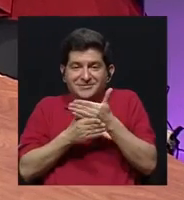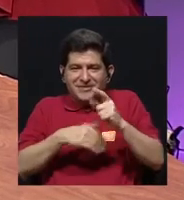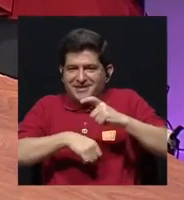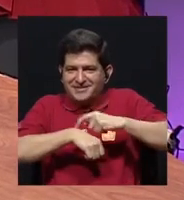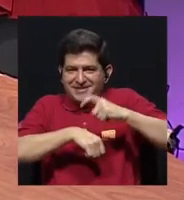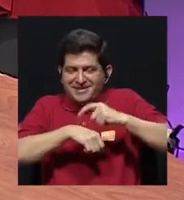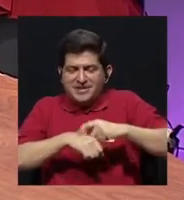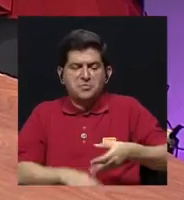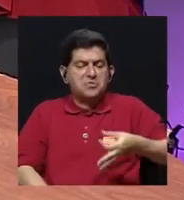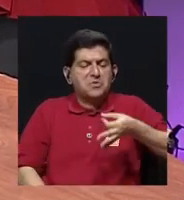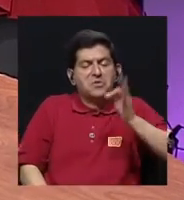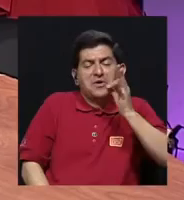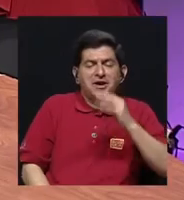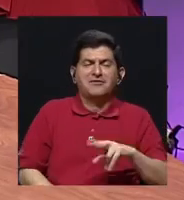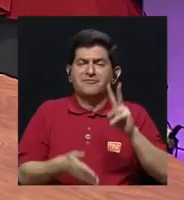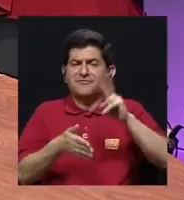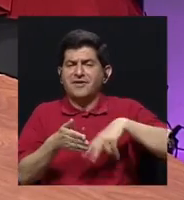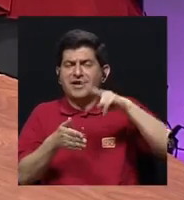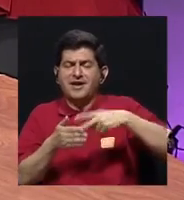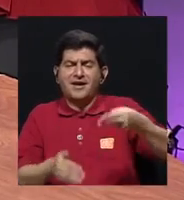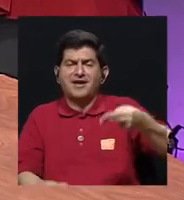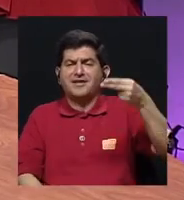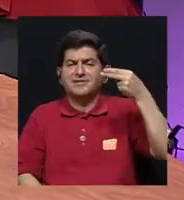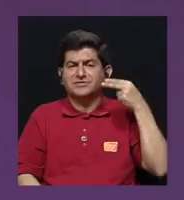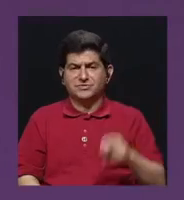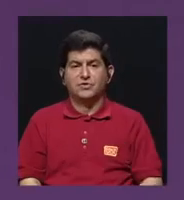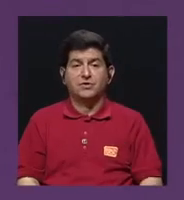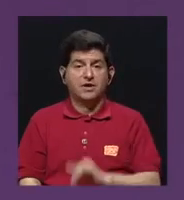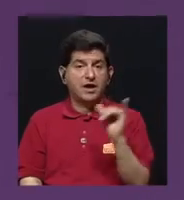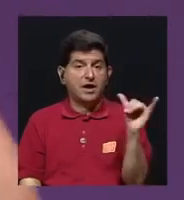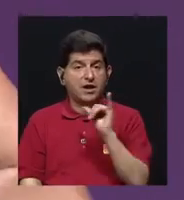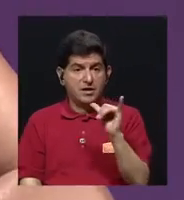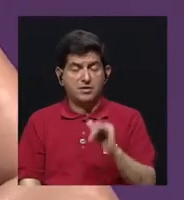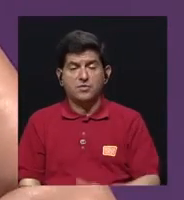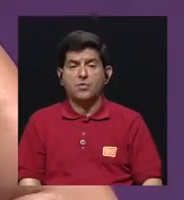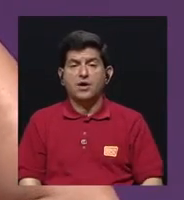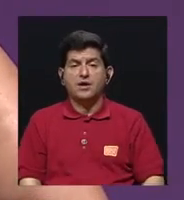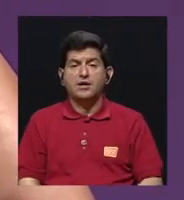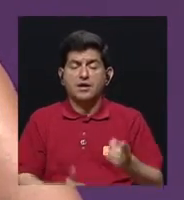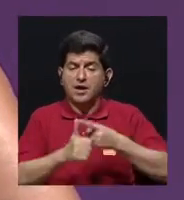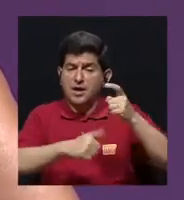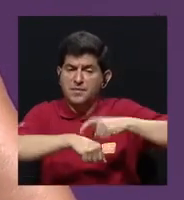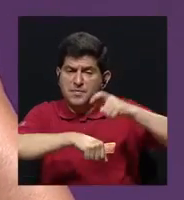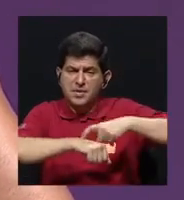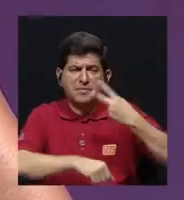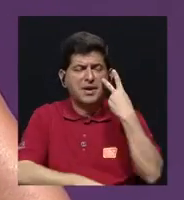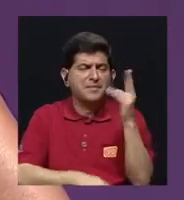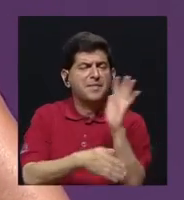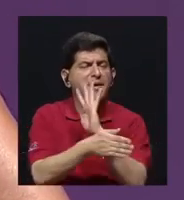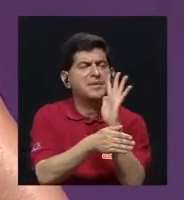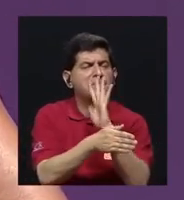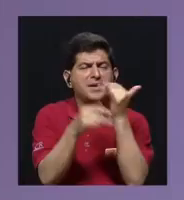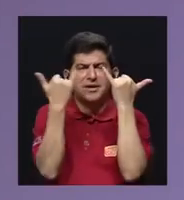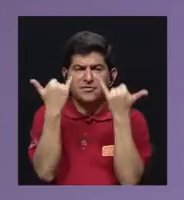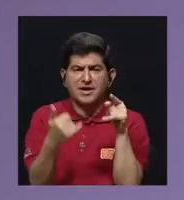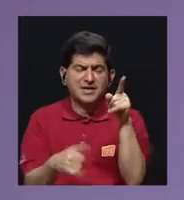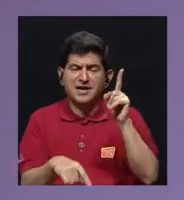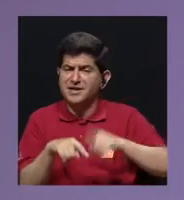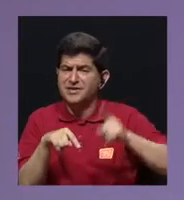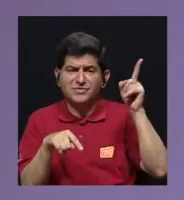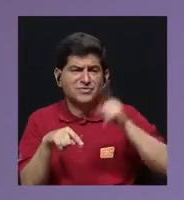un café donde leíamos una historia. Y también donde inicialmente veíamos películas, ya ellas no